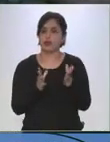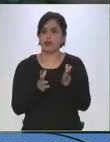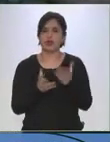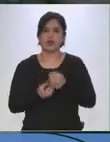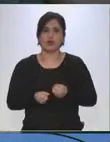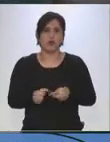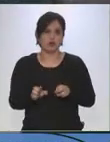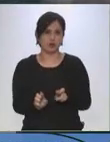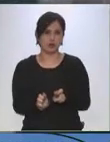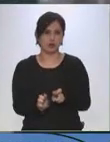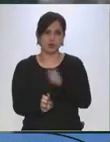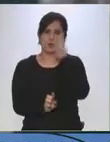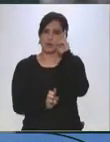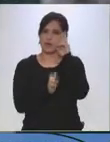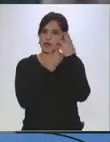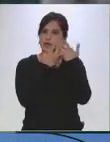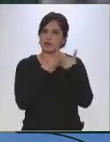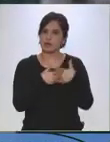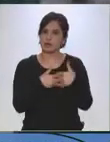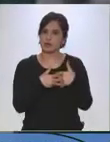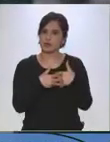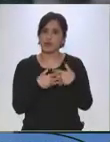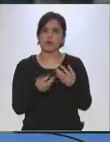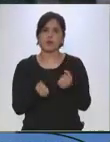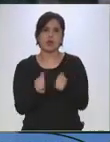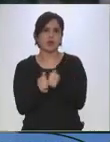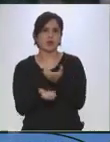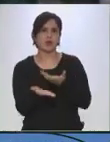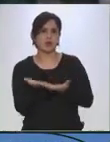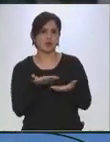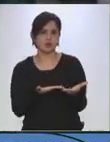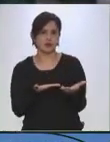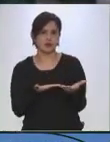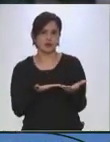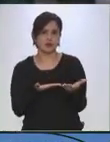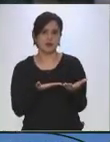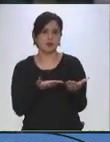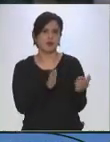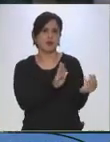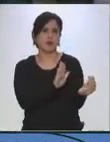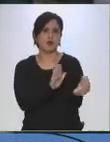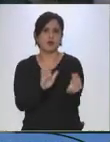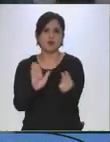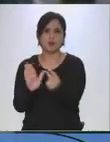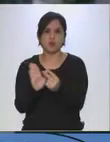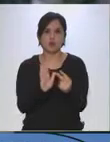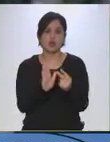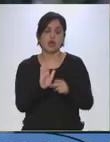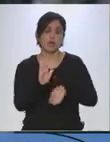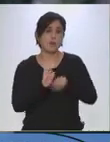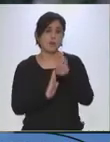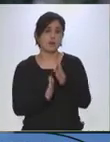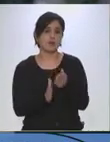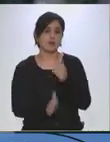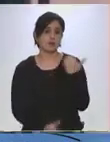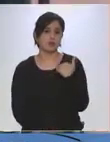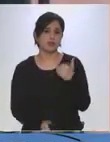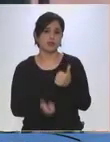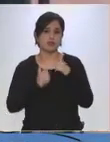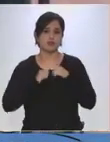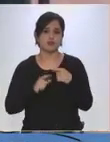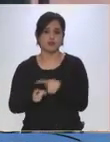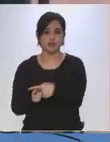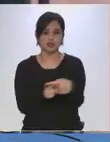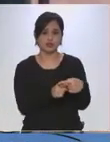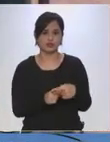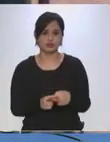para reflexionar para compartir para visualizar los principales desafíos de nuestra sociedad en materia